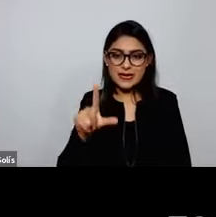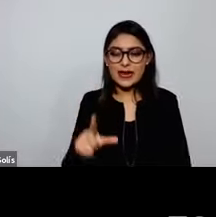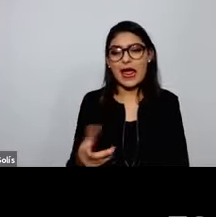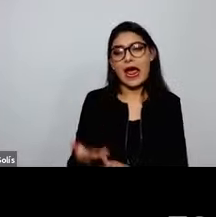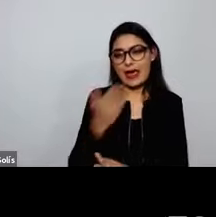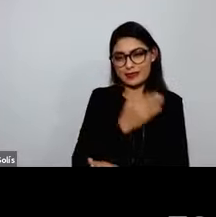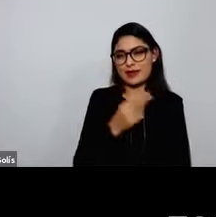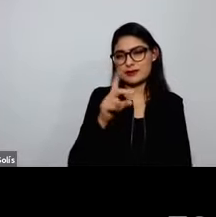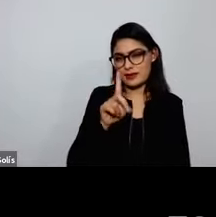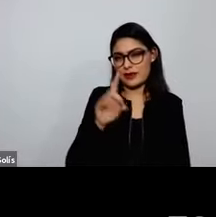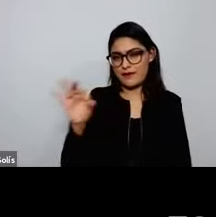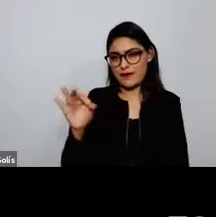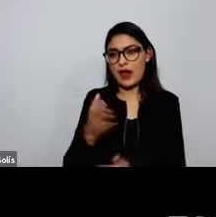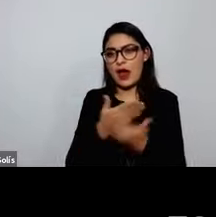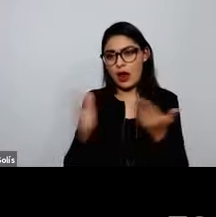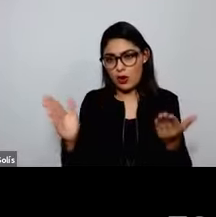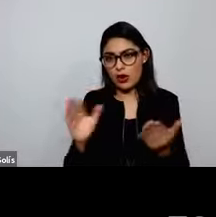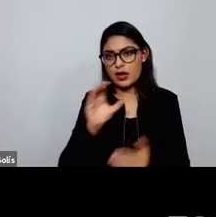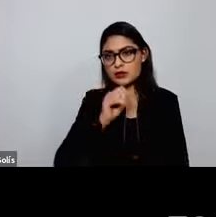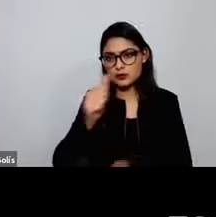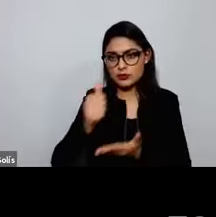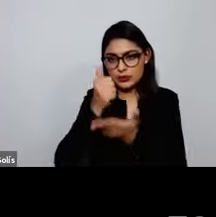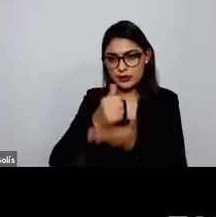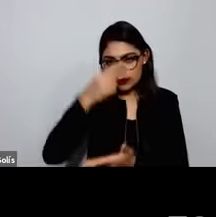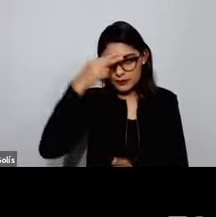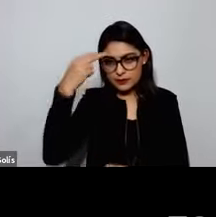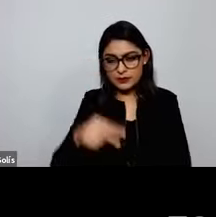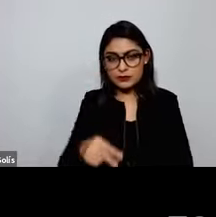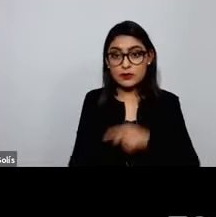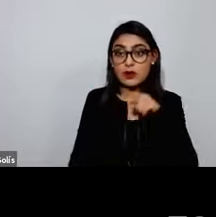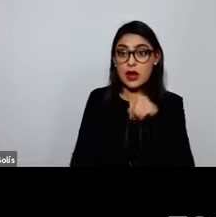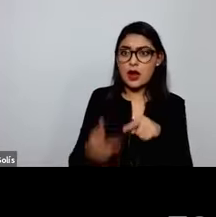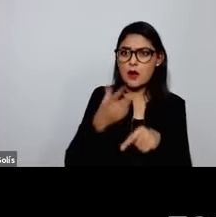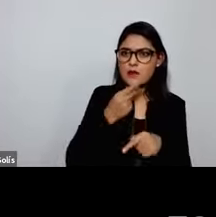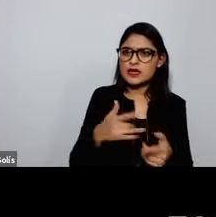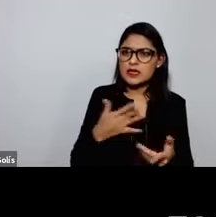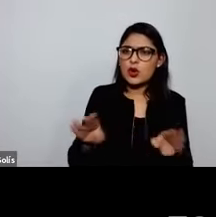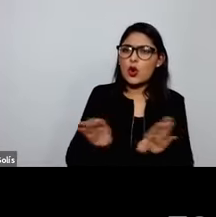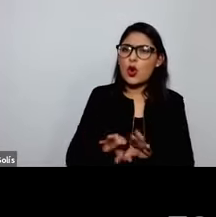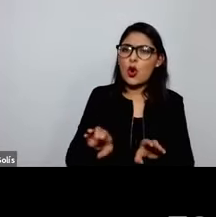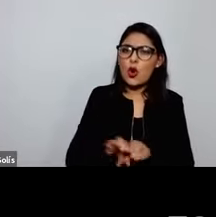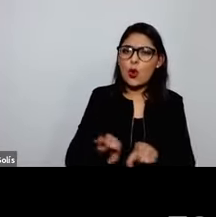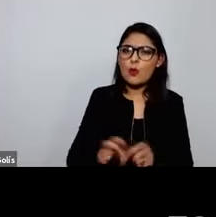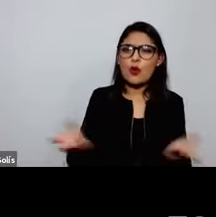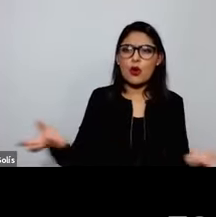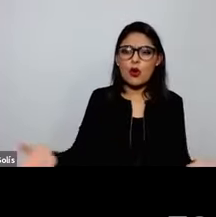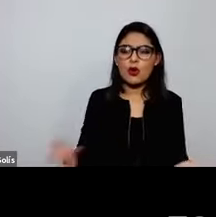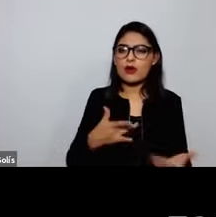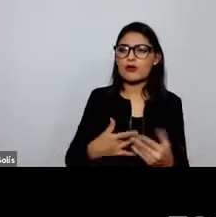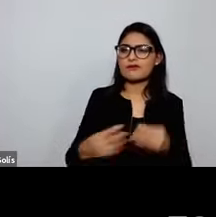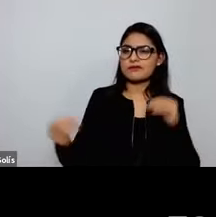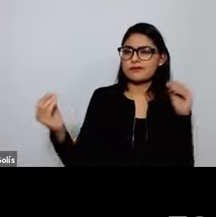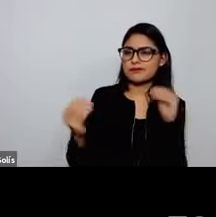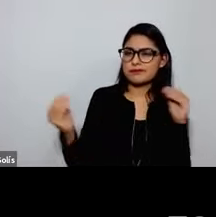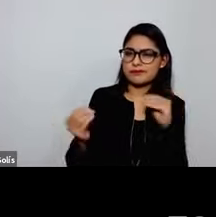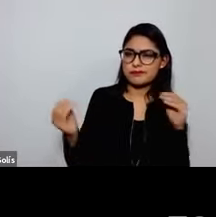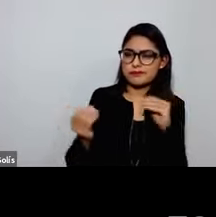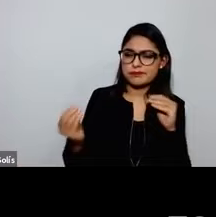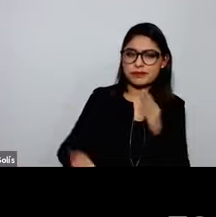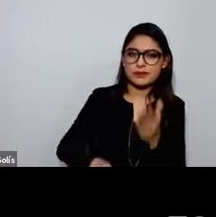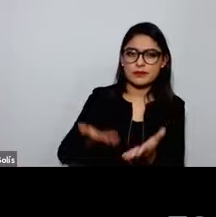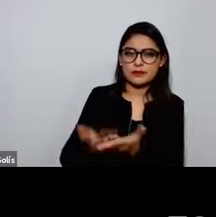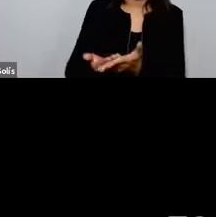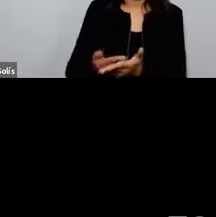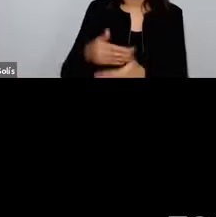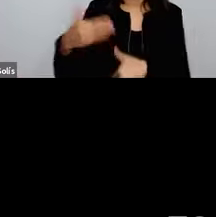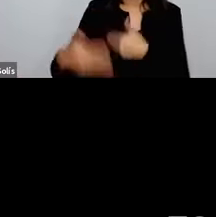México. El padre inconforme promovió pues varias instancias ulteriores hasta que, a través de un recurso de revisión, el